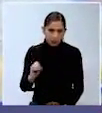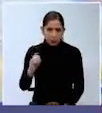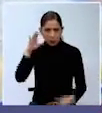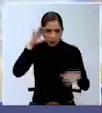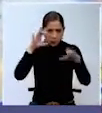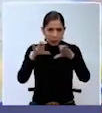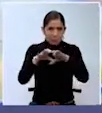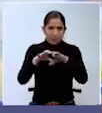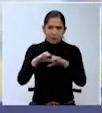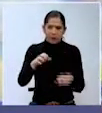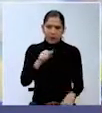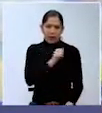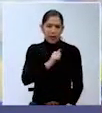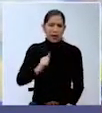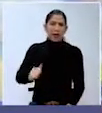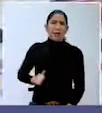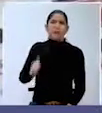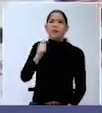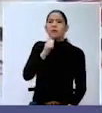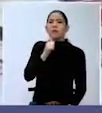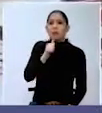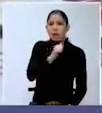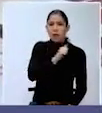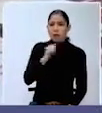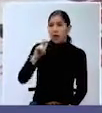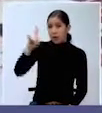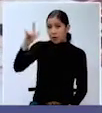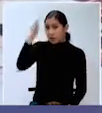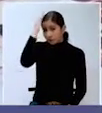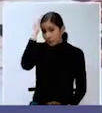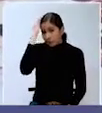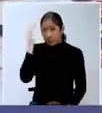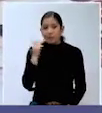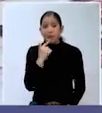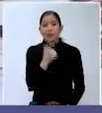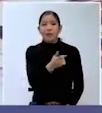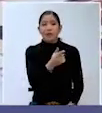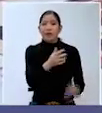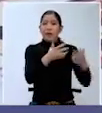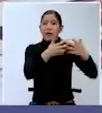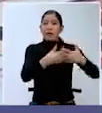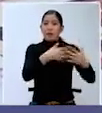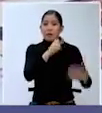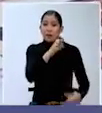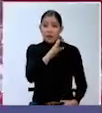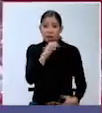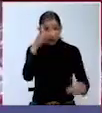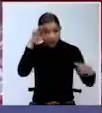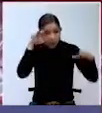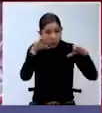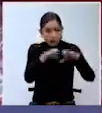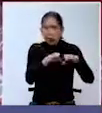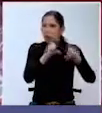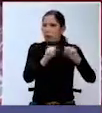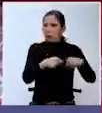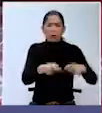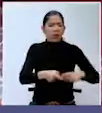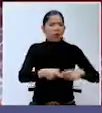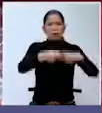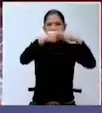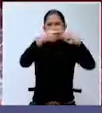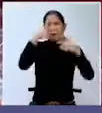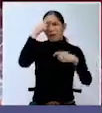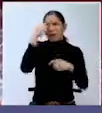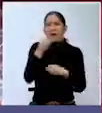Copa, haya adelantado que podría rescindir contrato con la empresa boliviana de alimentos EVA por incumplimiento de contrato en la provisión de alimentos al